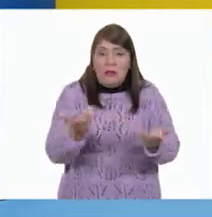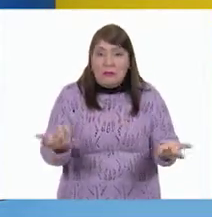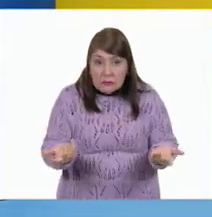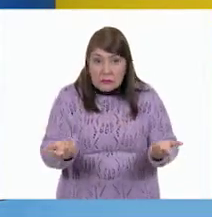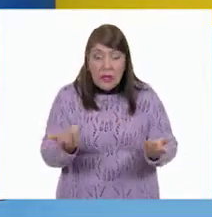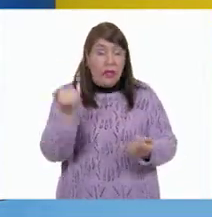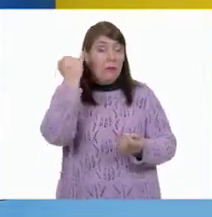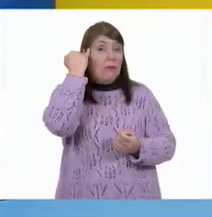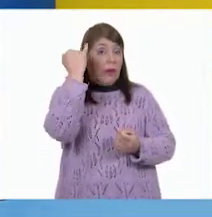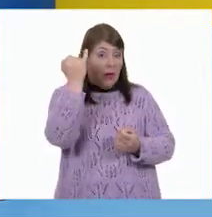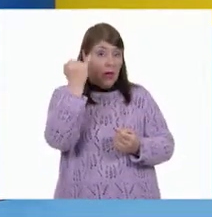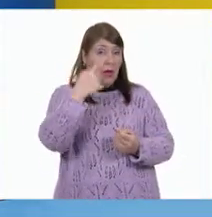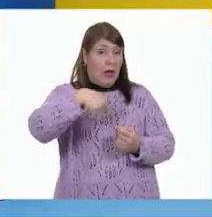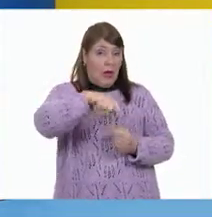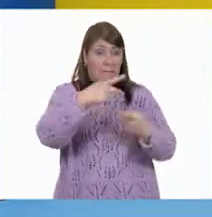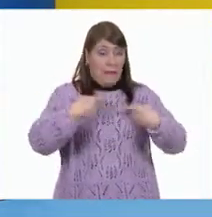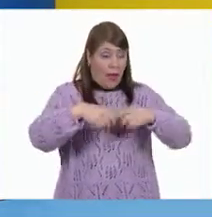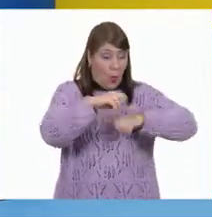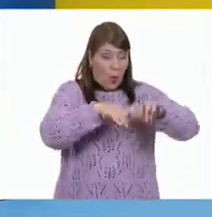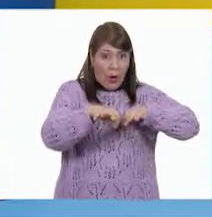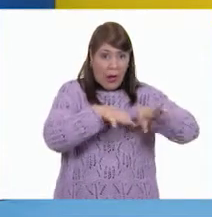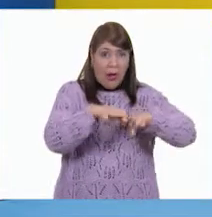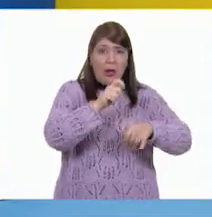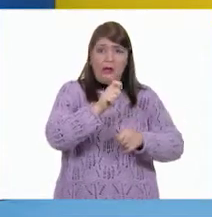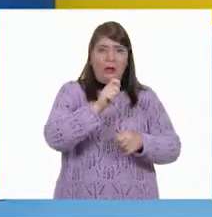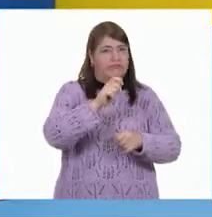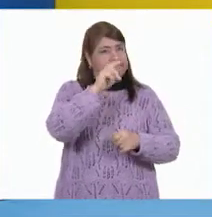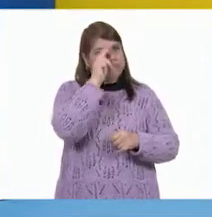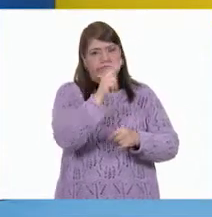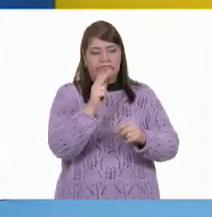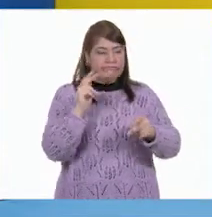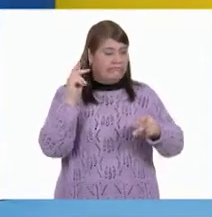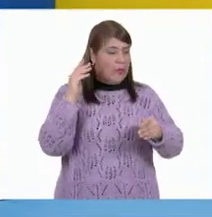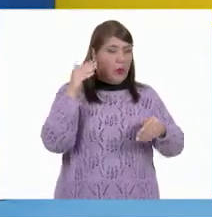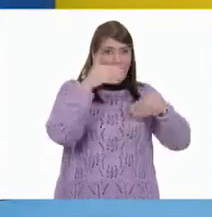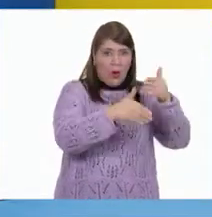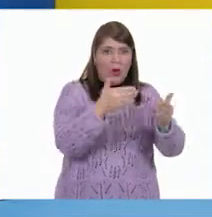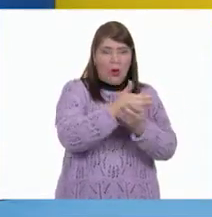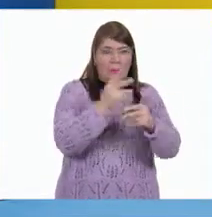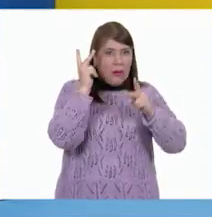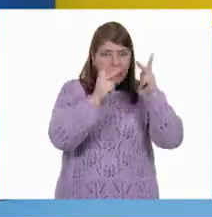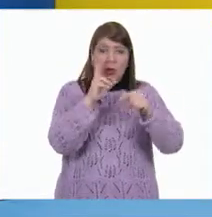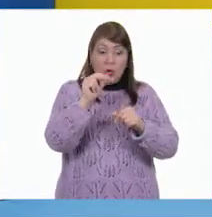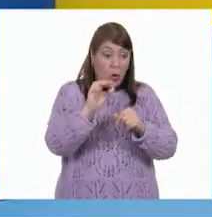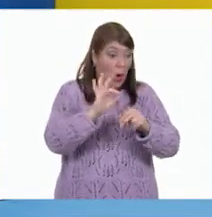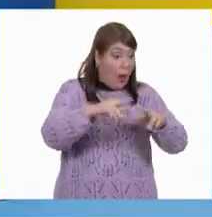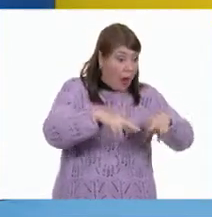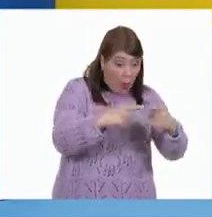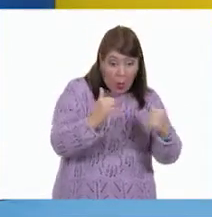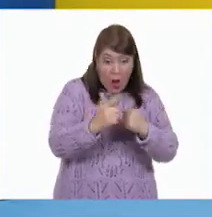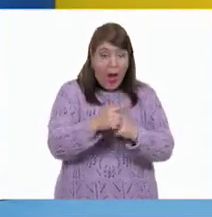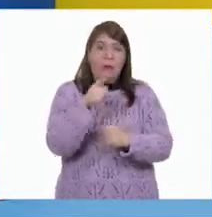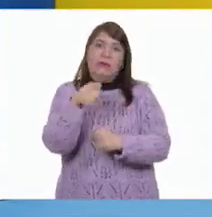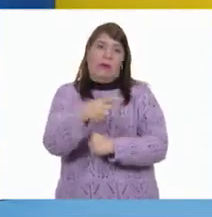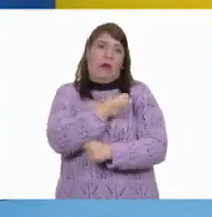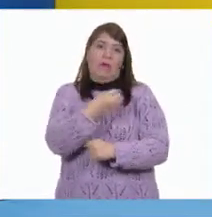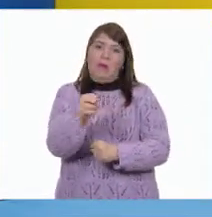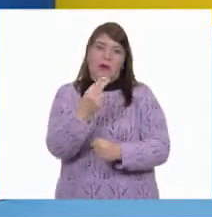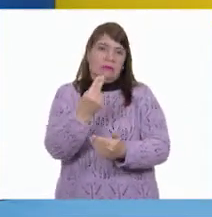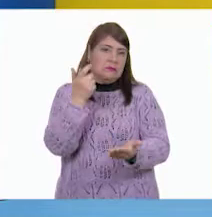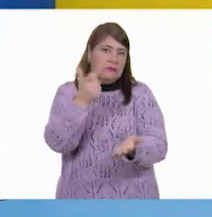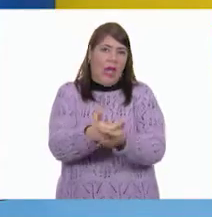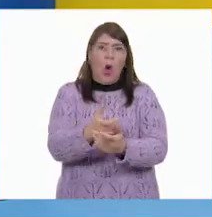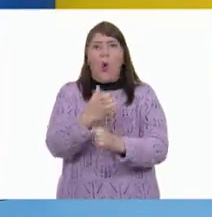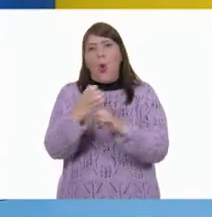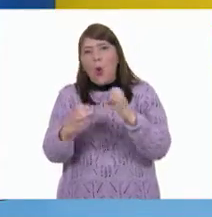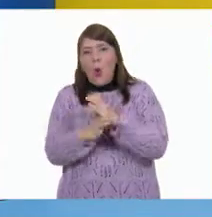Además, los obreros tenían prohibidas las visitas y debían pagar los útiles o las herramientas que rompieran trabajando. A principios del